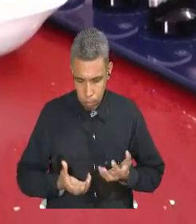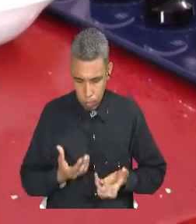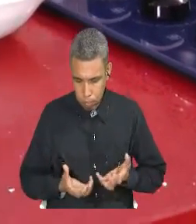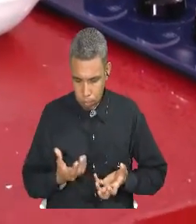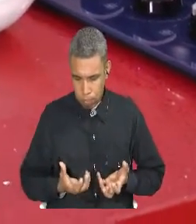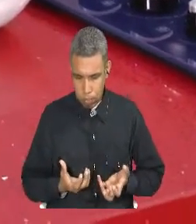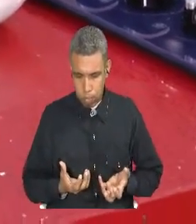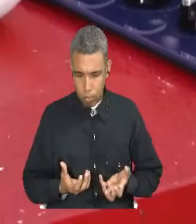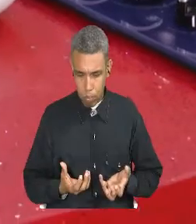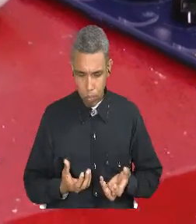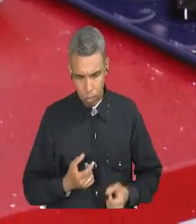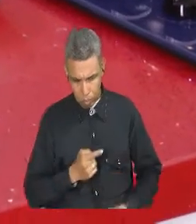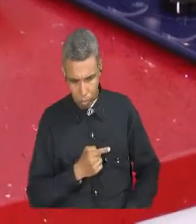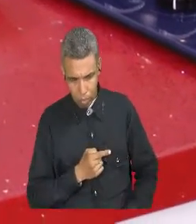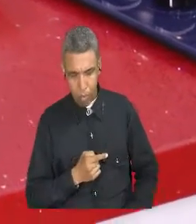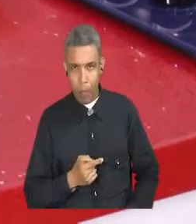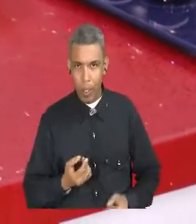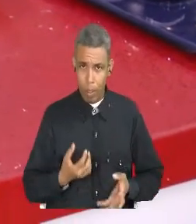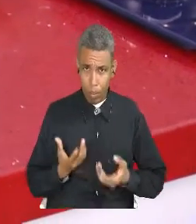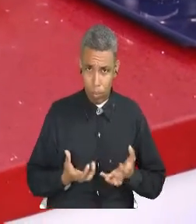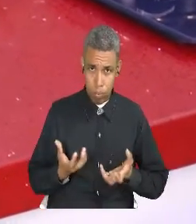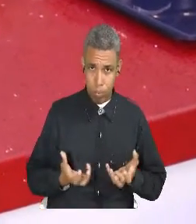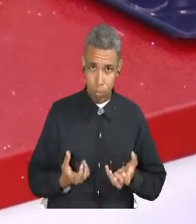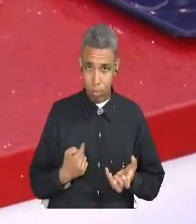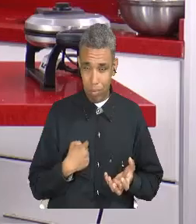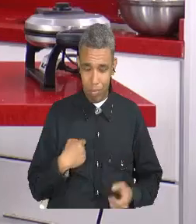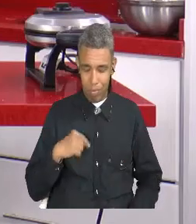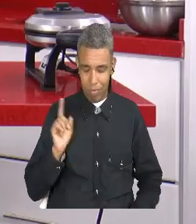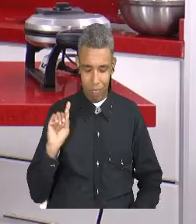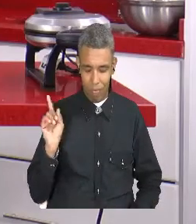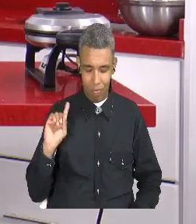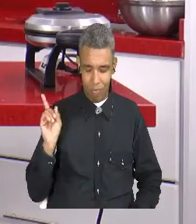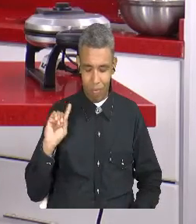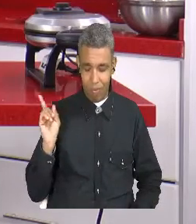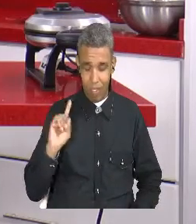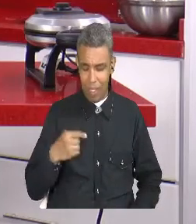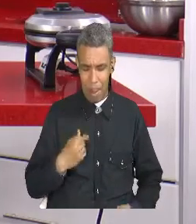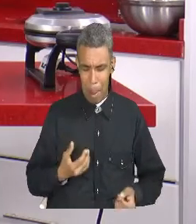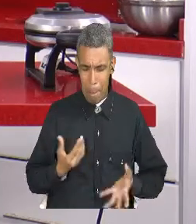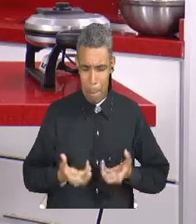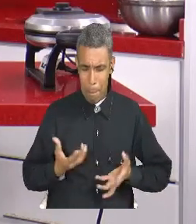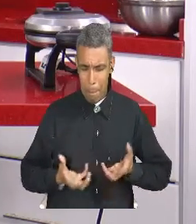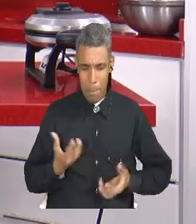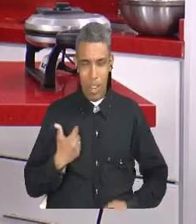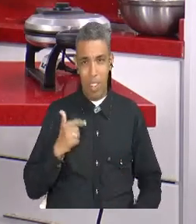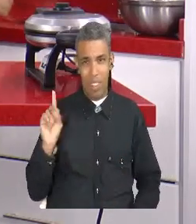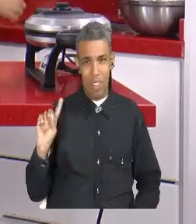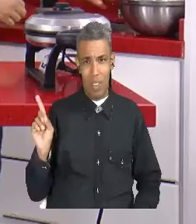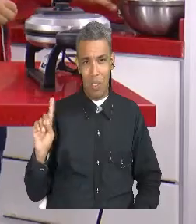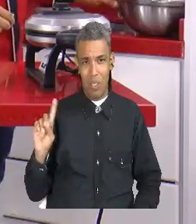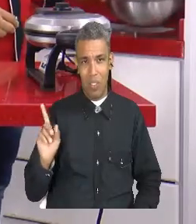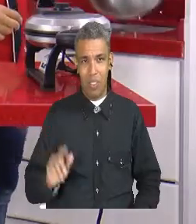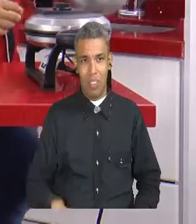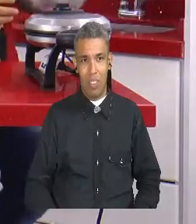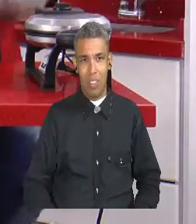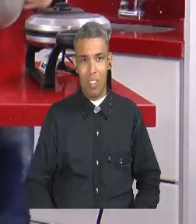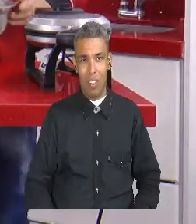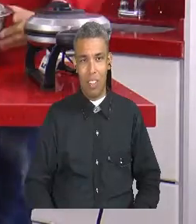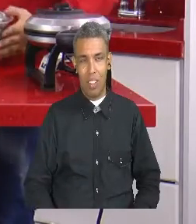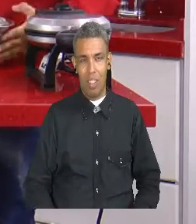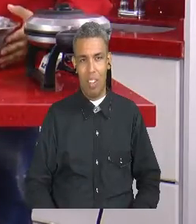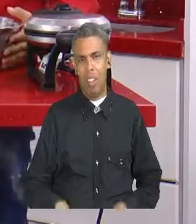sin pena que las cámaras no muerden. No, la verdad no. La verdad no. Pero yo pienso que alguna pero vez cosas, en la vida... cosas